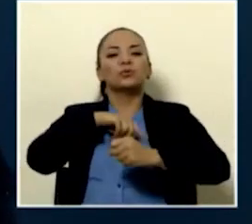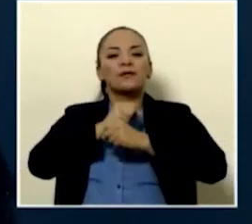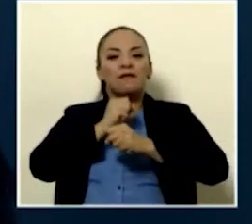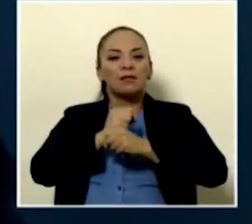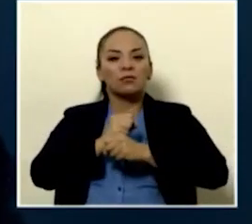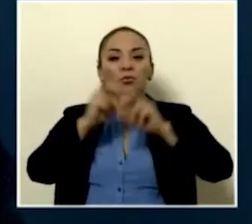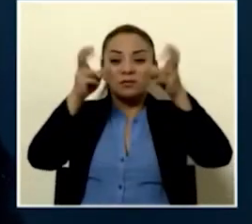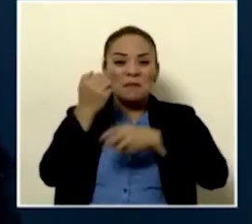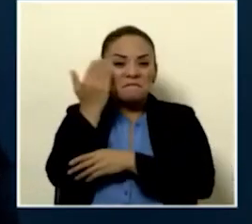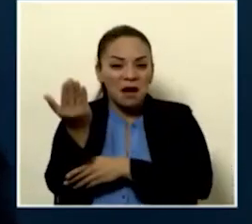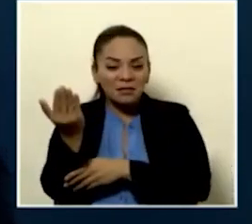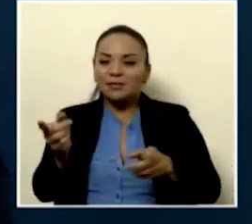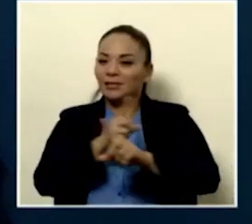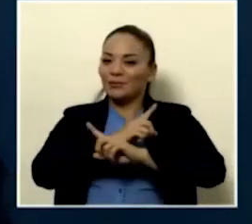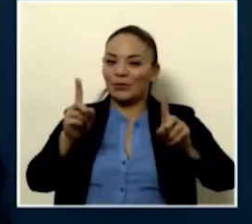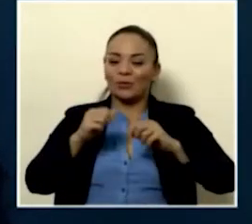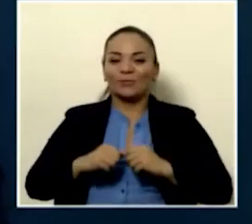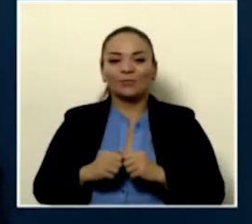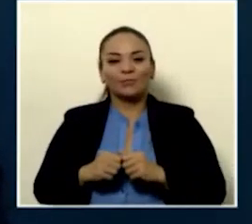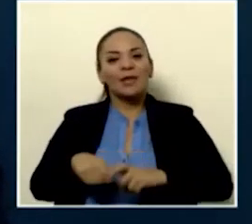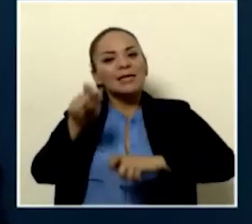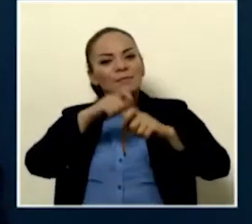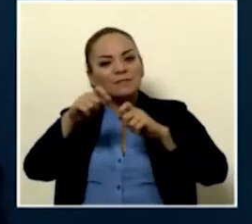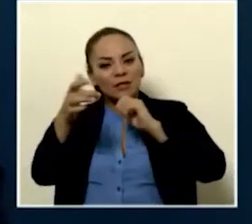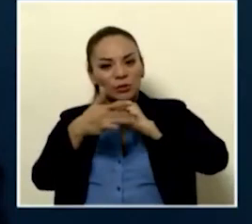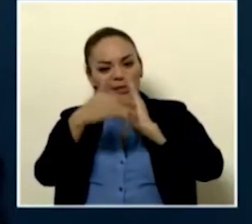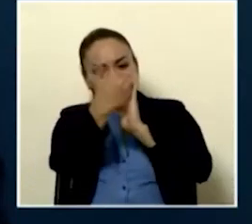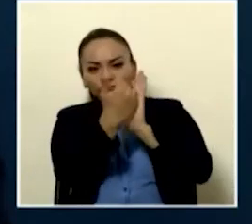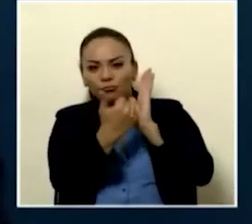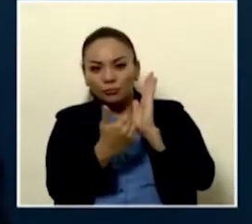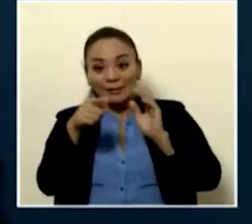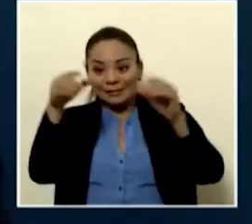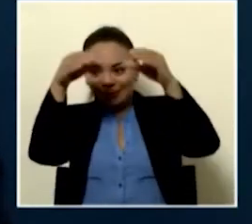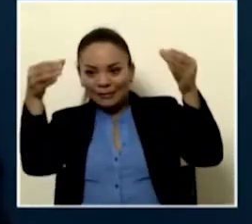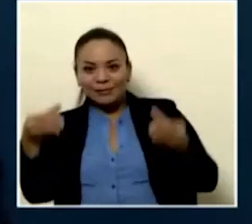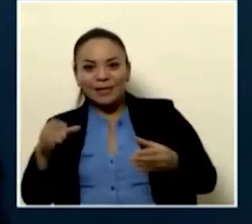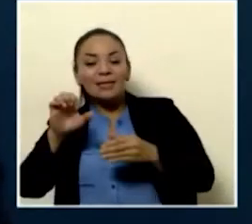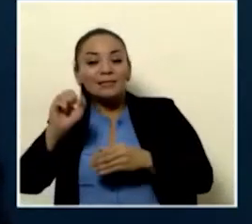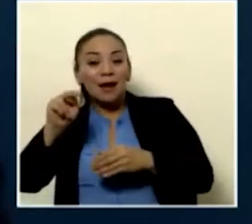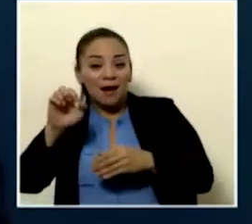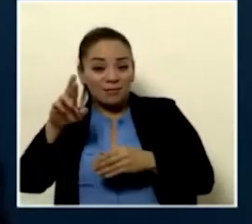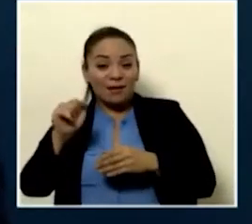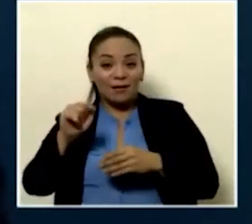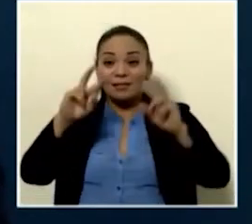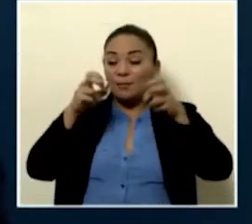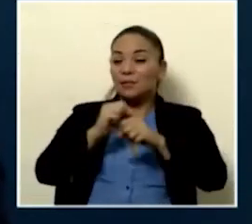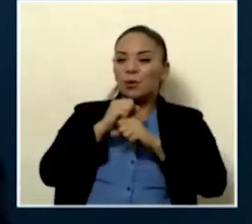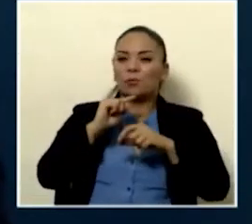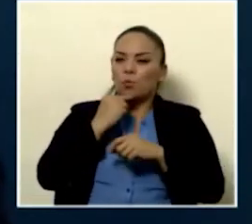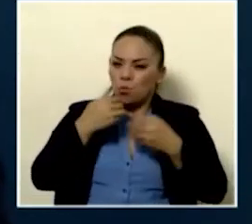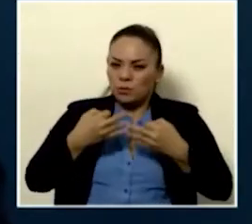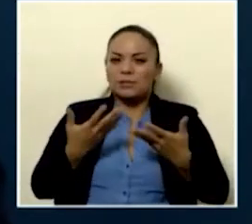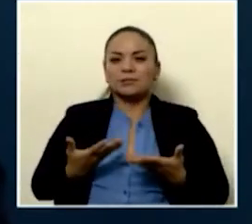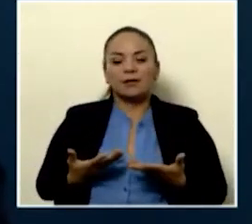es fácil. Las especificaciones técnicas de este aparato y los temas de seguridad son muy serios.